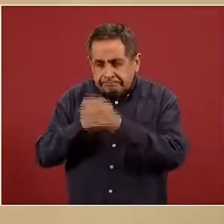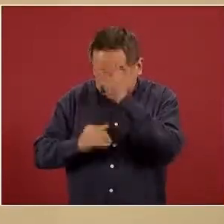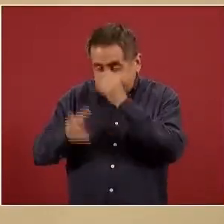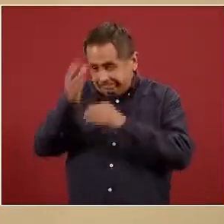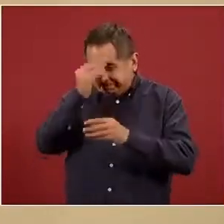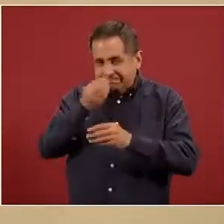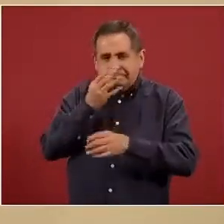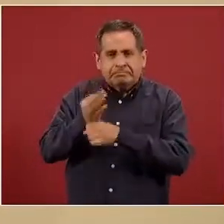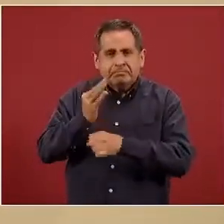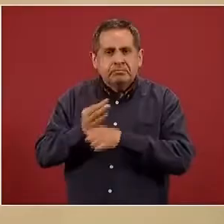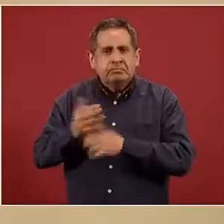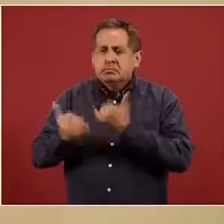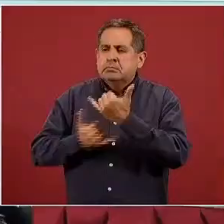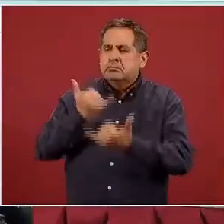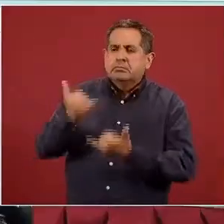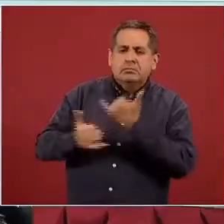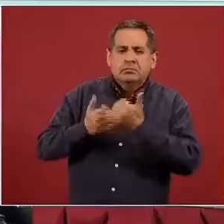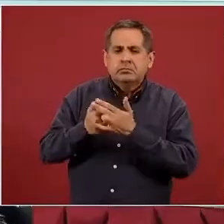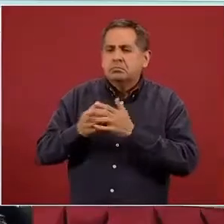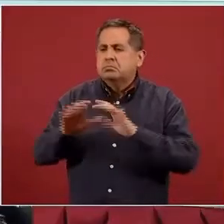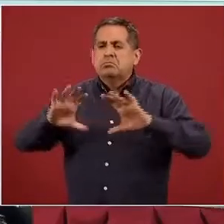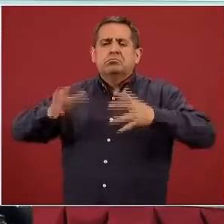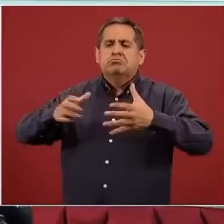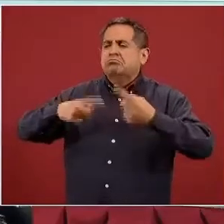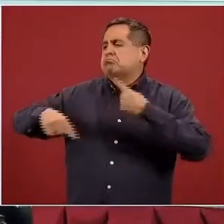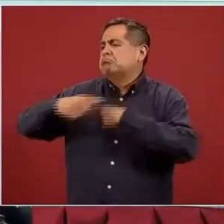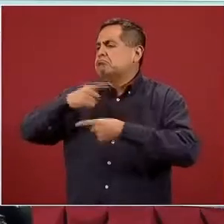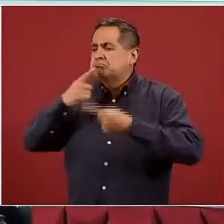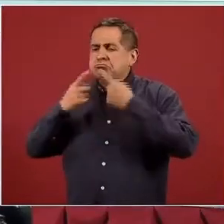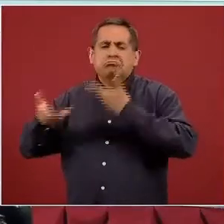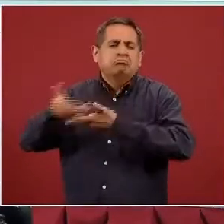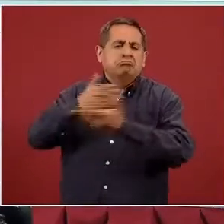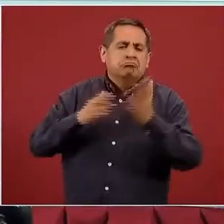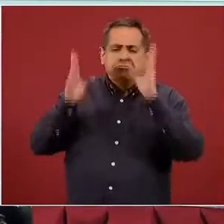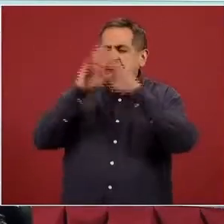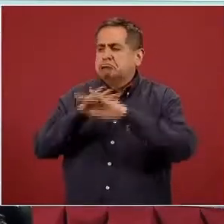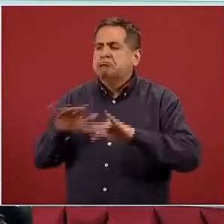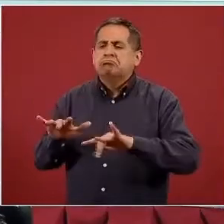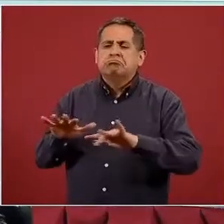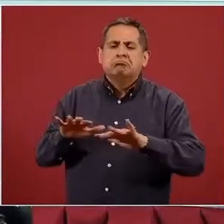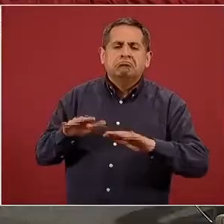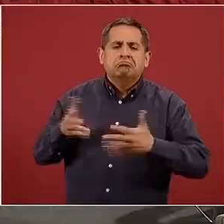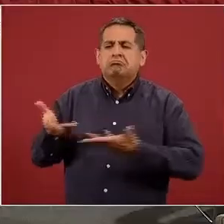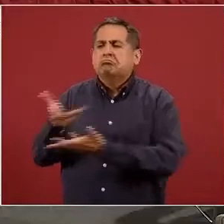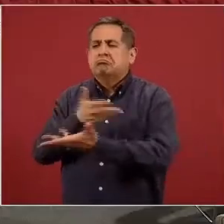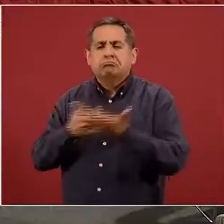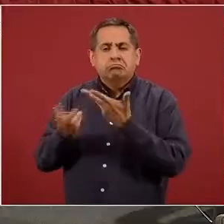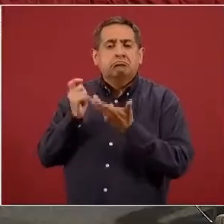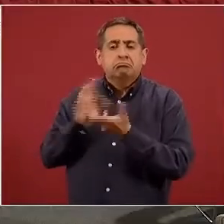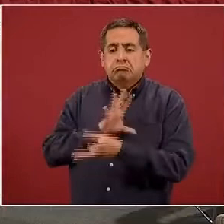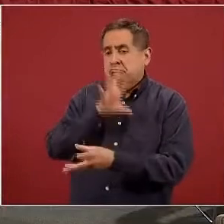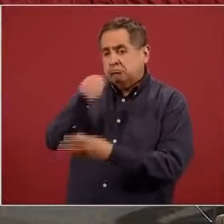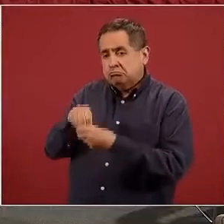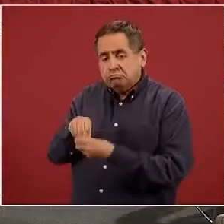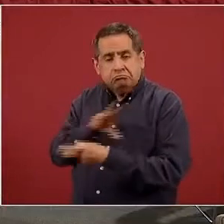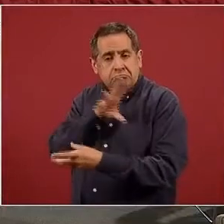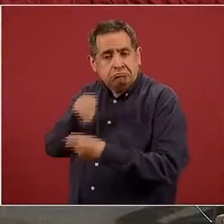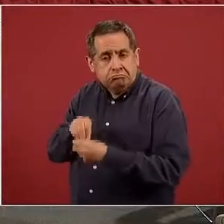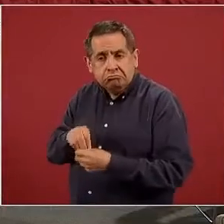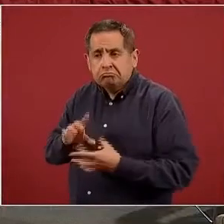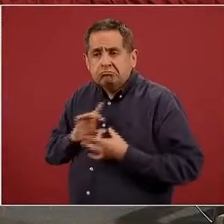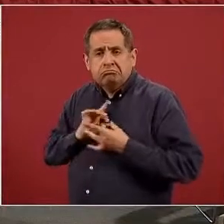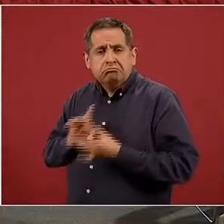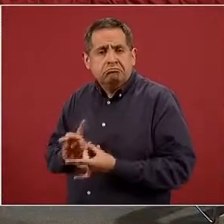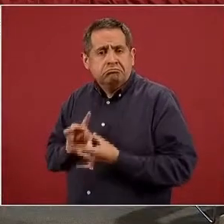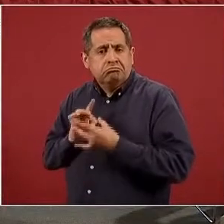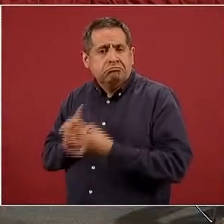¿no? Por el simple hecho de estar jugando y hacer una comunidad. Y el hacer una comunidad pueden hacer este sentido de pertenencia. Entonces empiezan a hacer este